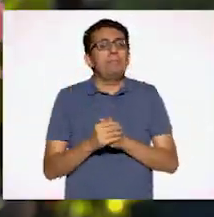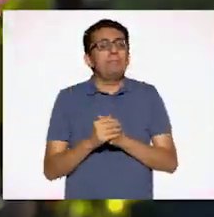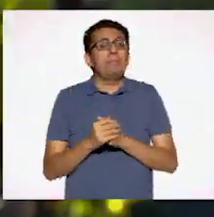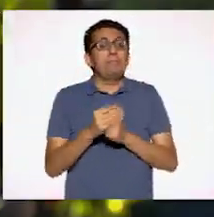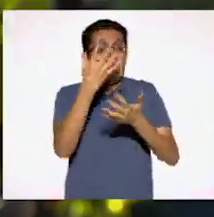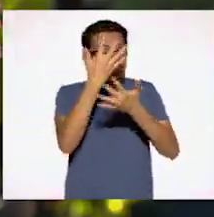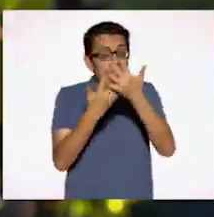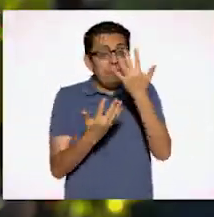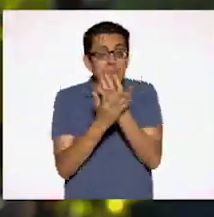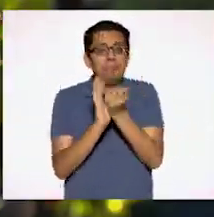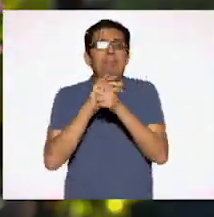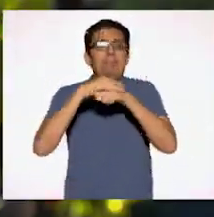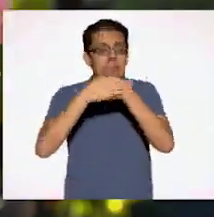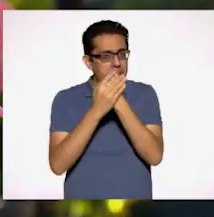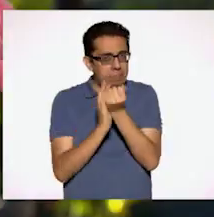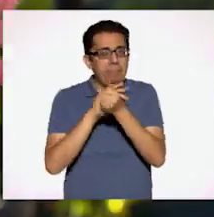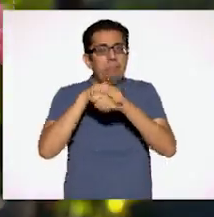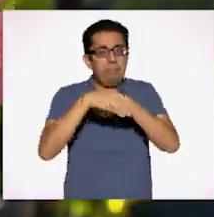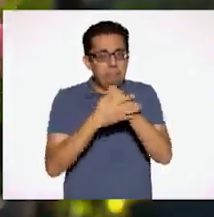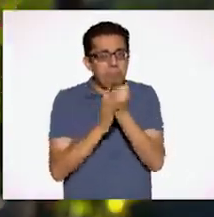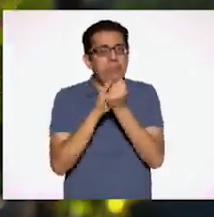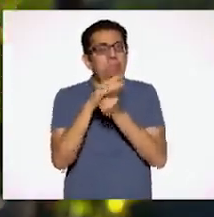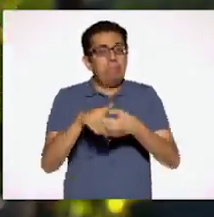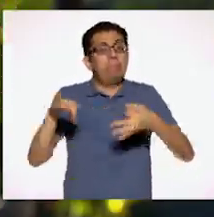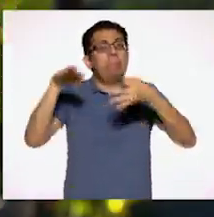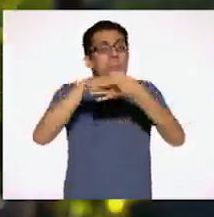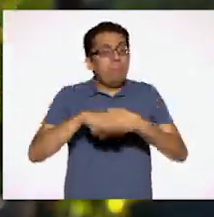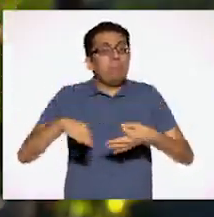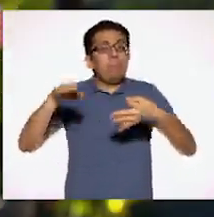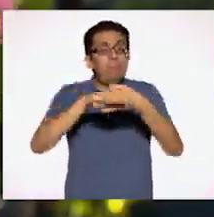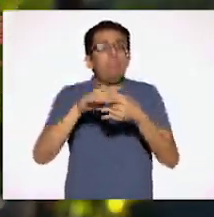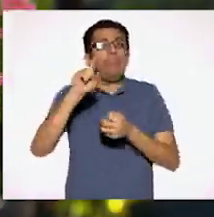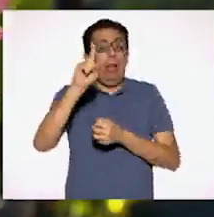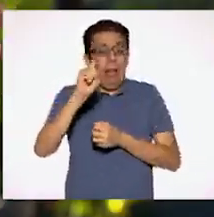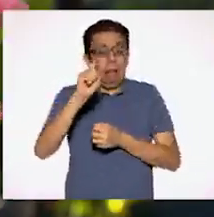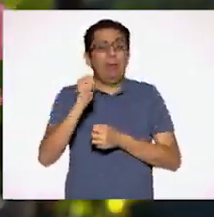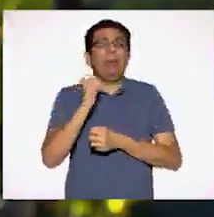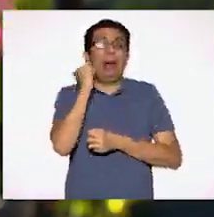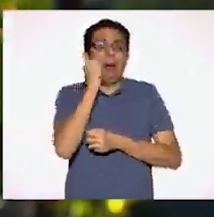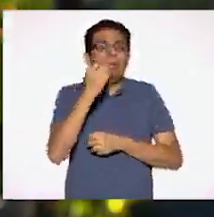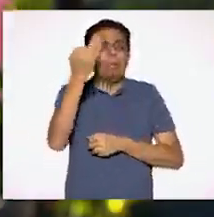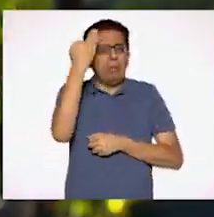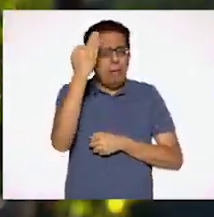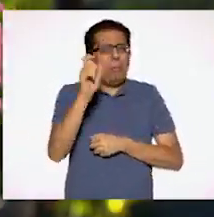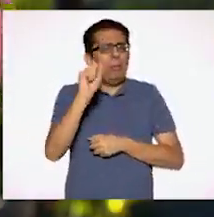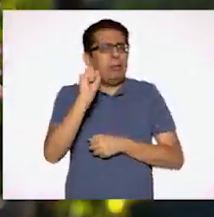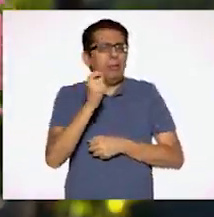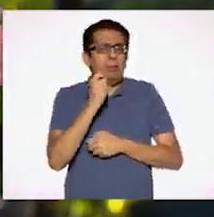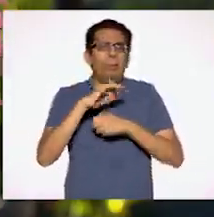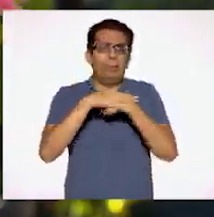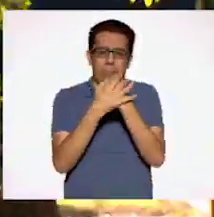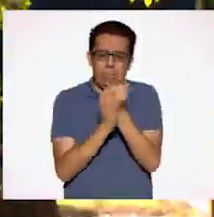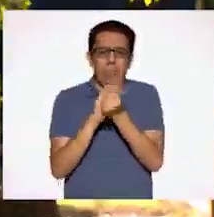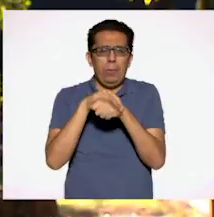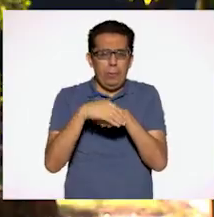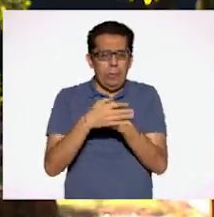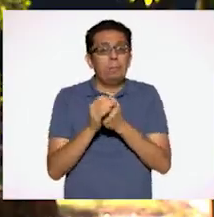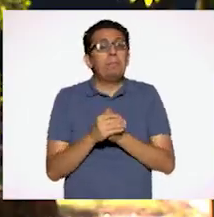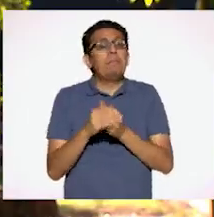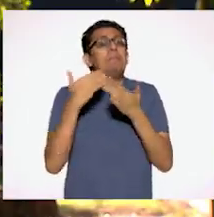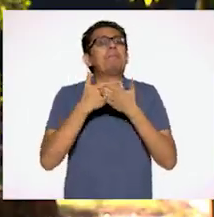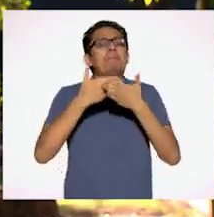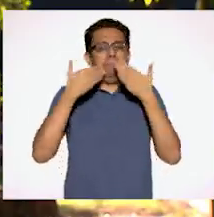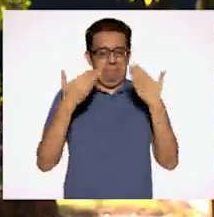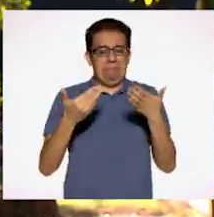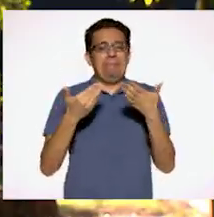cubrebocas. Lava tus manos frecuentemente con agua y con jabón por lo menos durante 20 segundos. Ahora